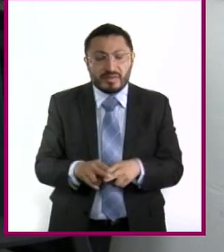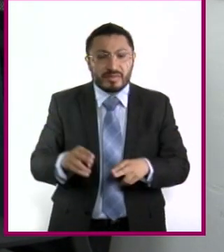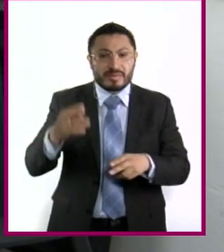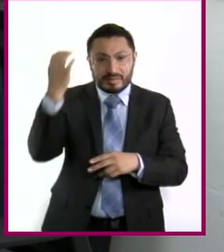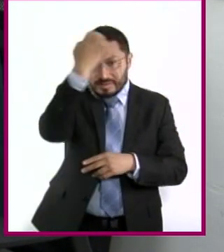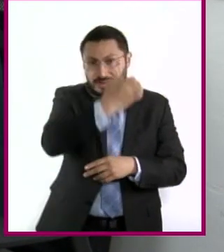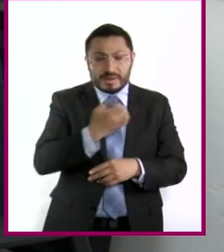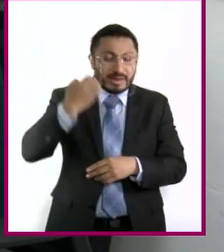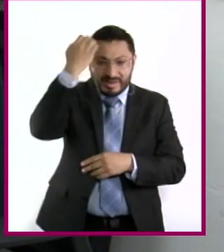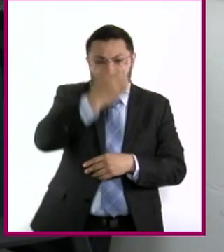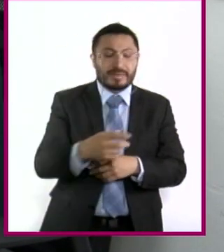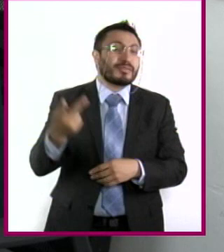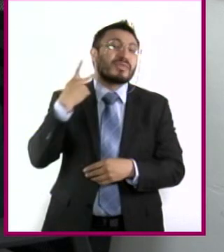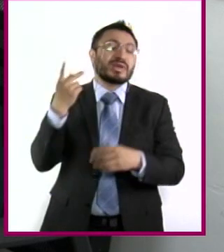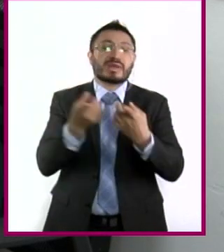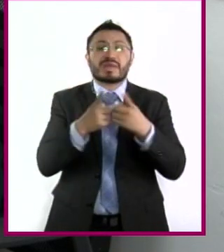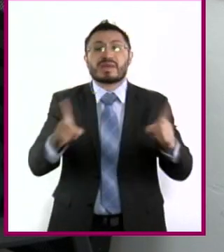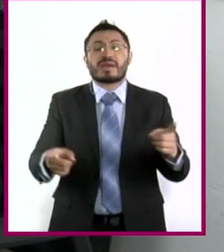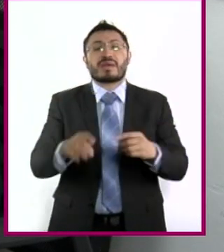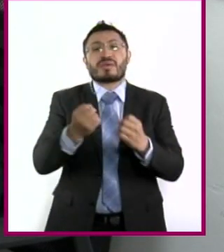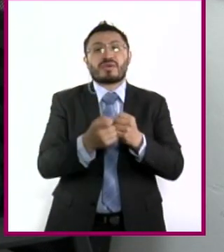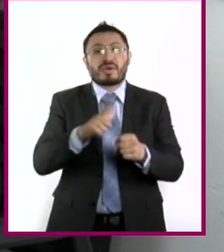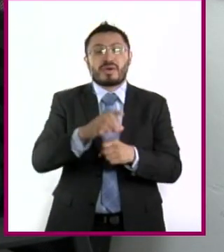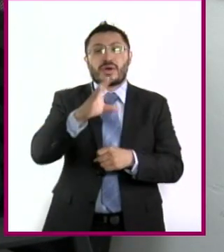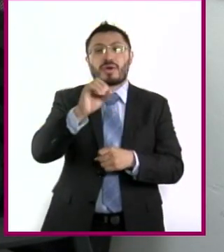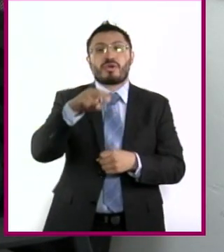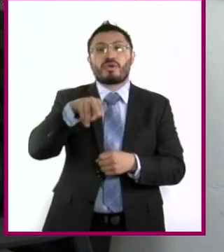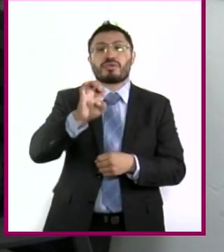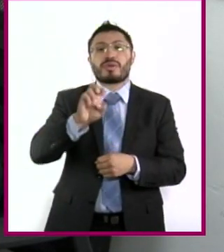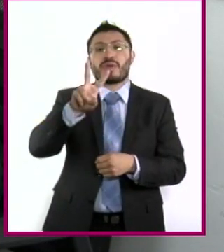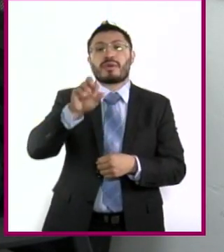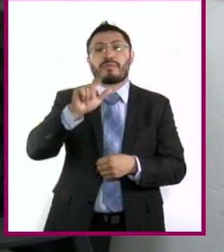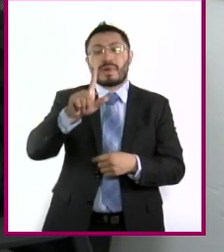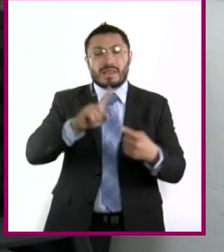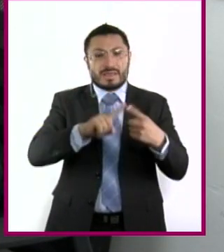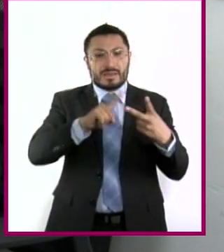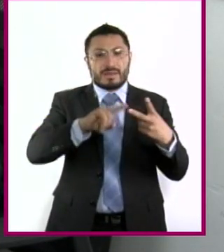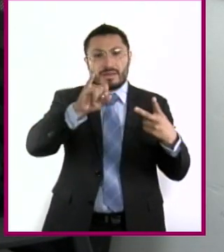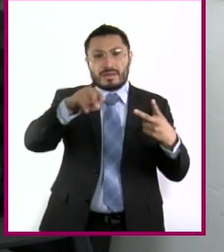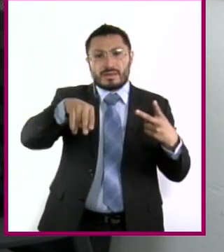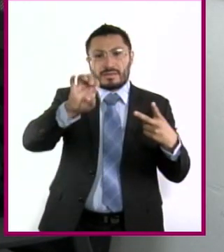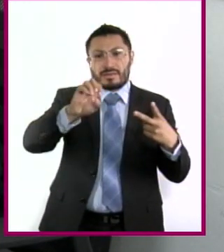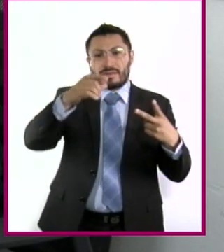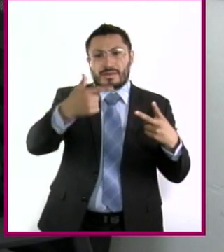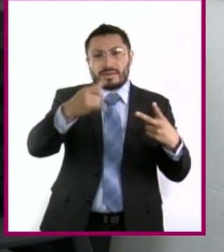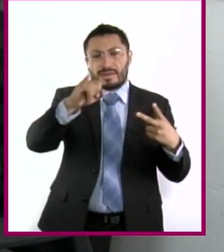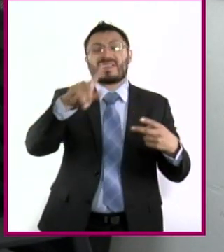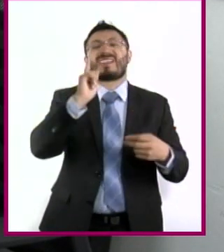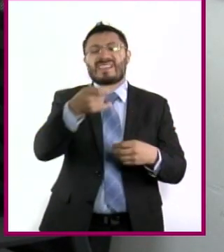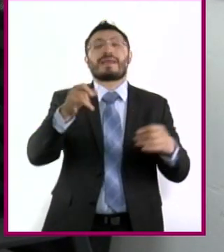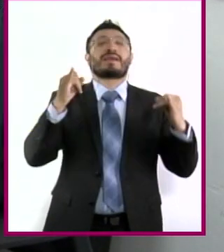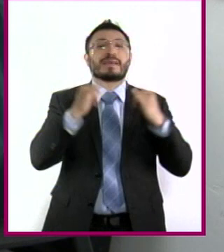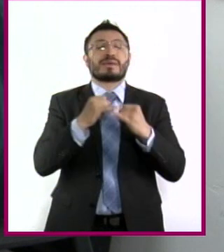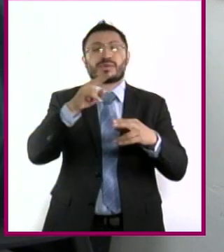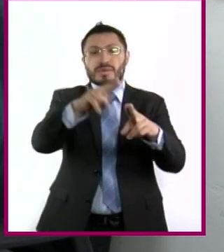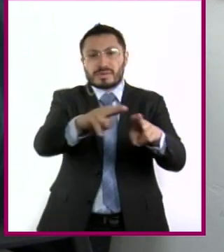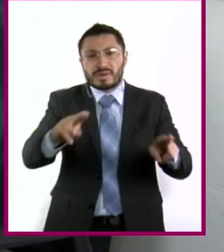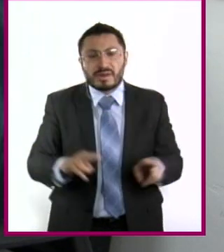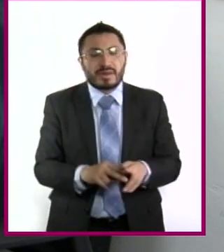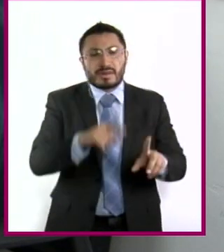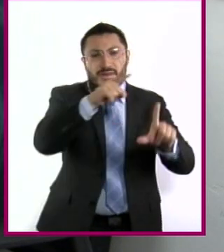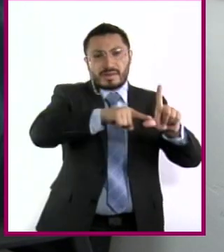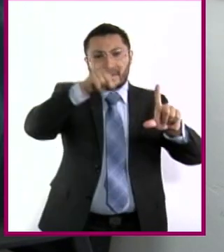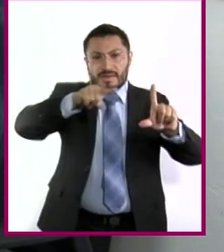la Política de Desarrollo Social, mejor conocido como el Coneval, y el INEGI, o sea, el Instituto Nacional de Estadística y